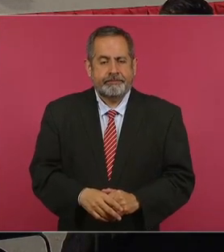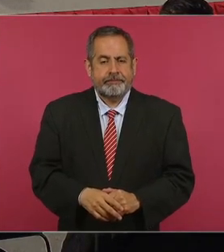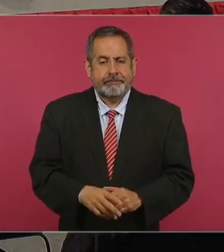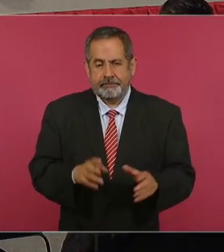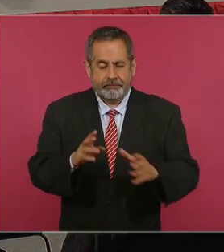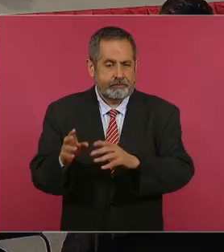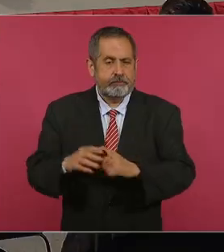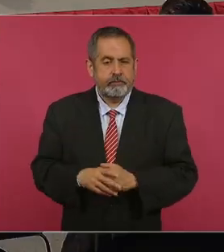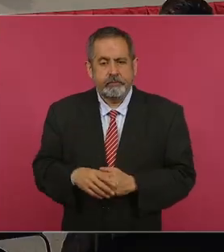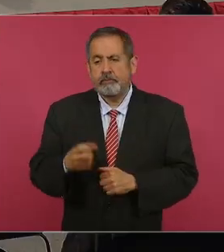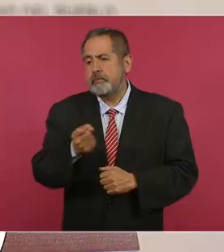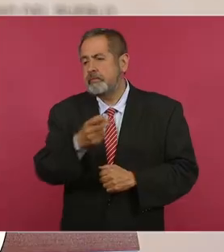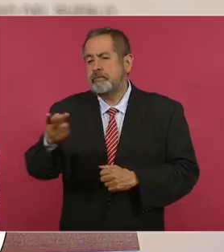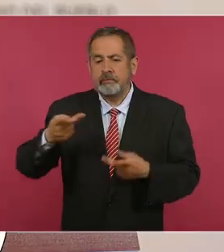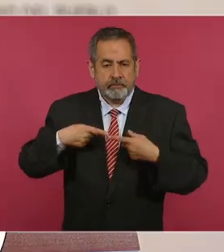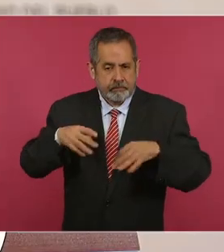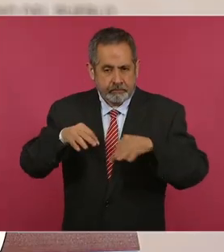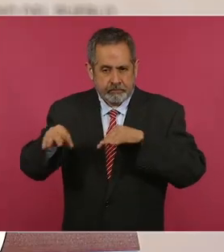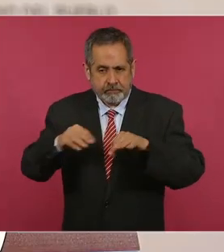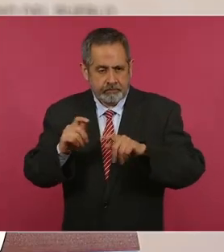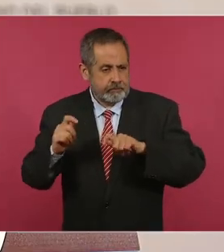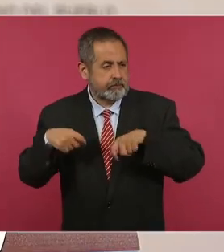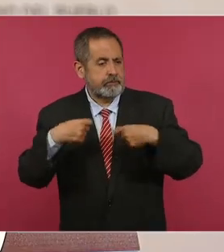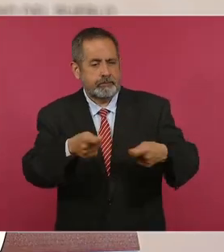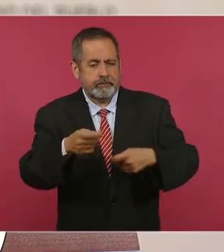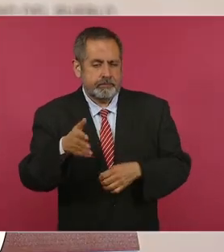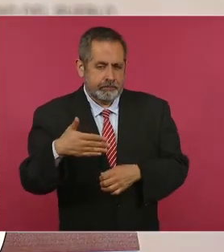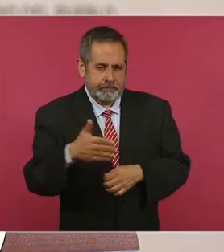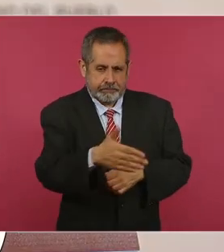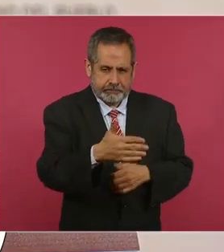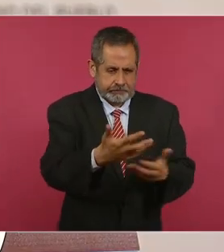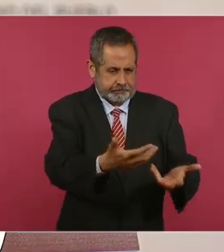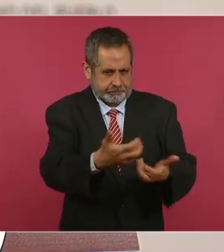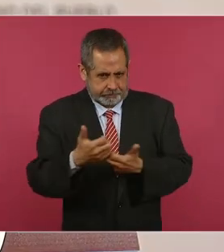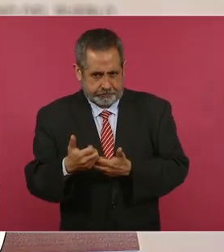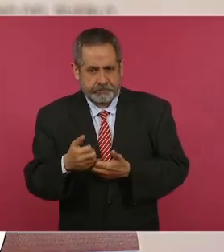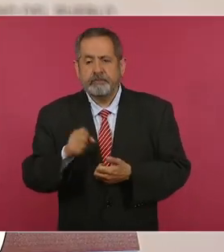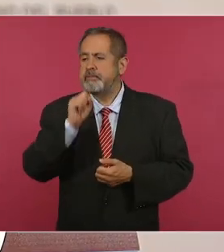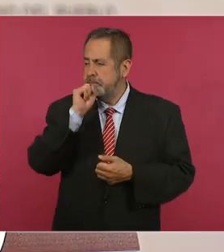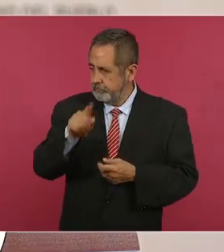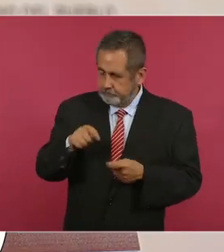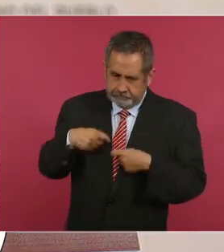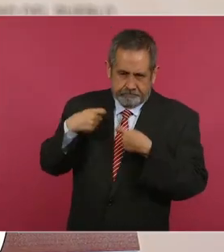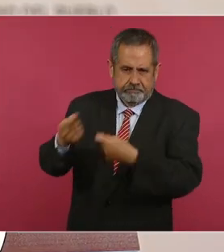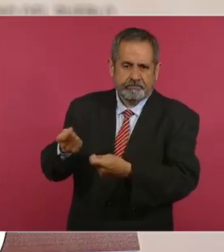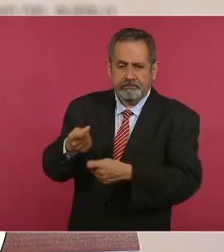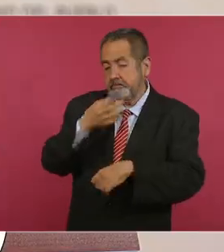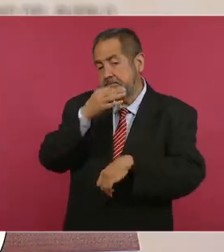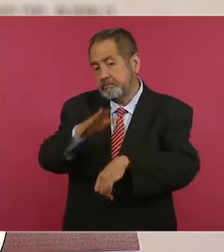bueno, los pescadores, también les aviso que van a recibir